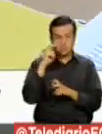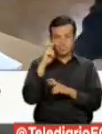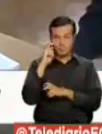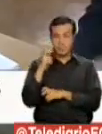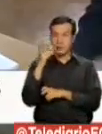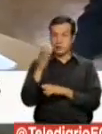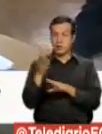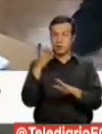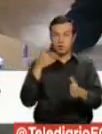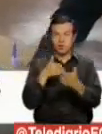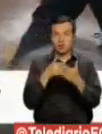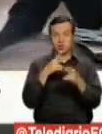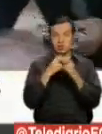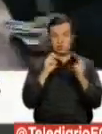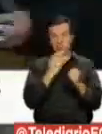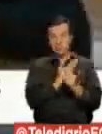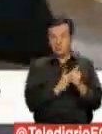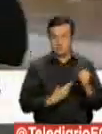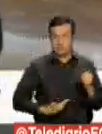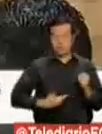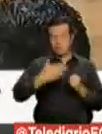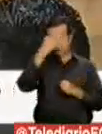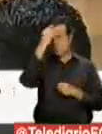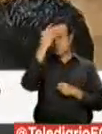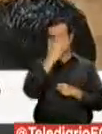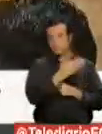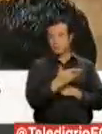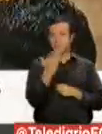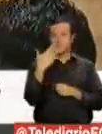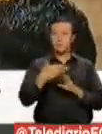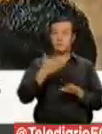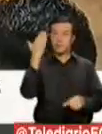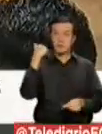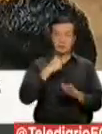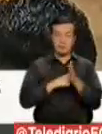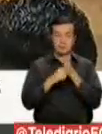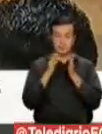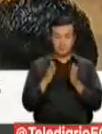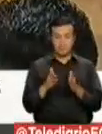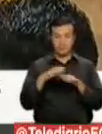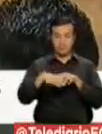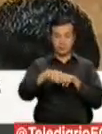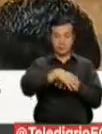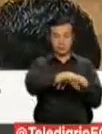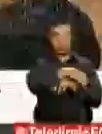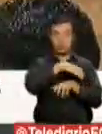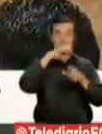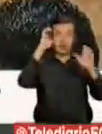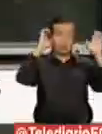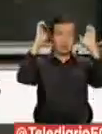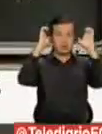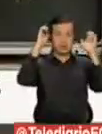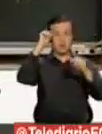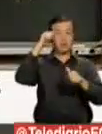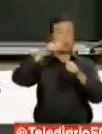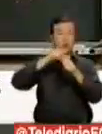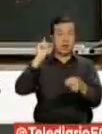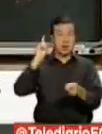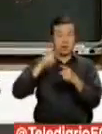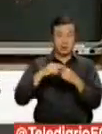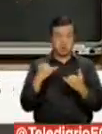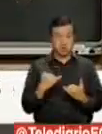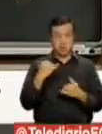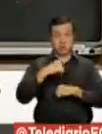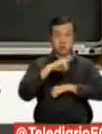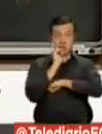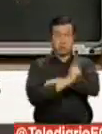que se abrieron en contra del ex vicepresidente Jorge Glass cuando fue ministro de Sectores Estratégicos. Recordemos que a la fecha tiene una